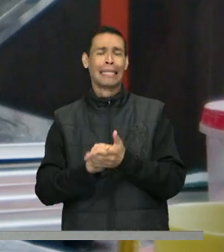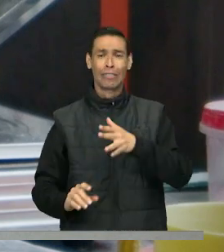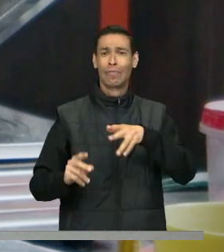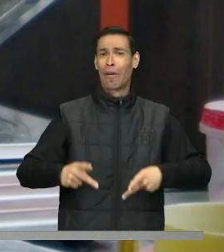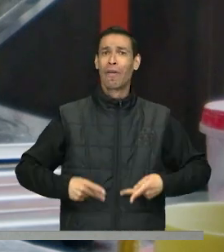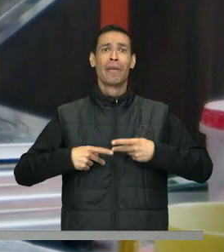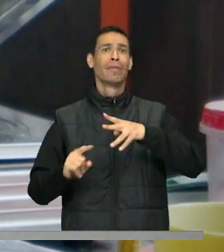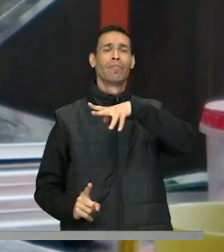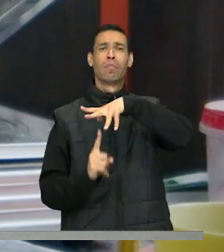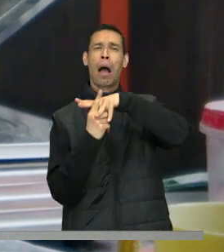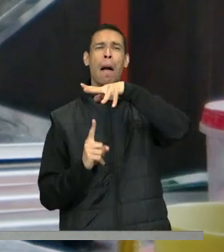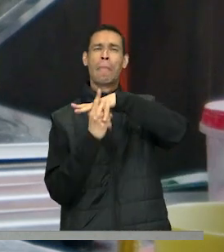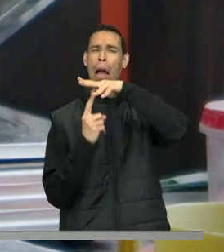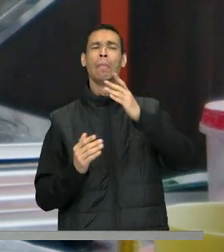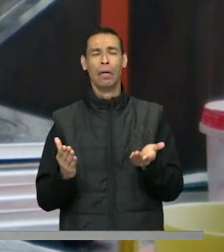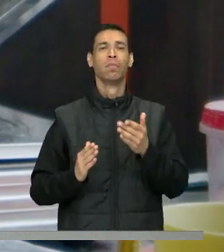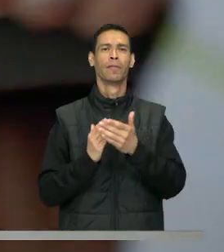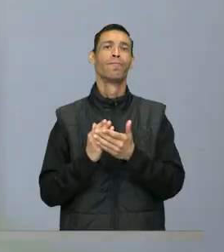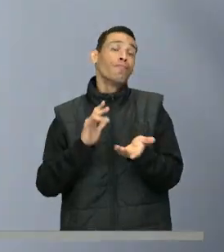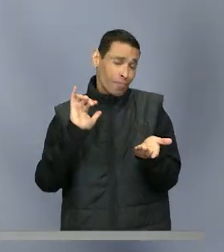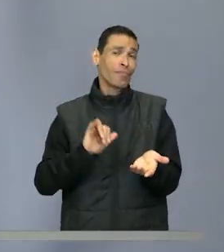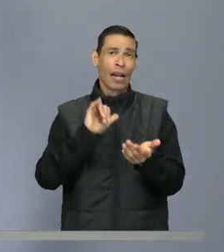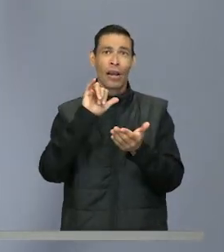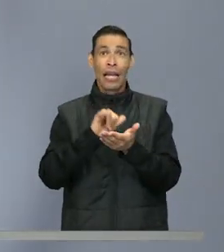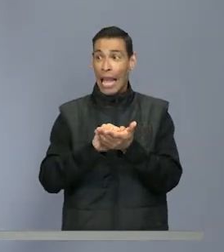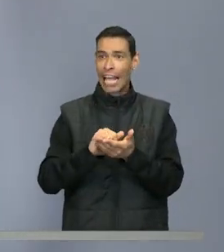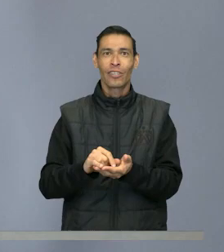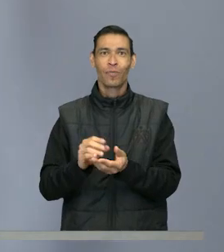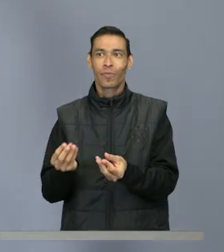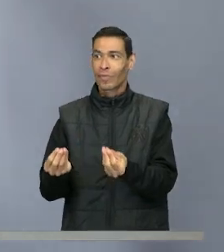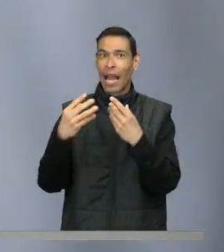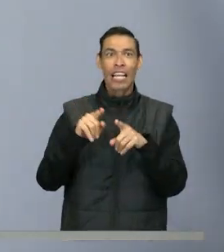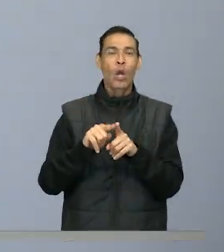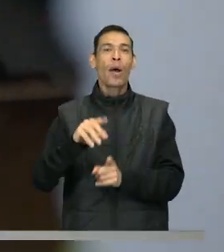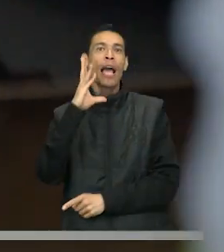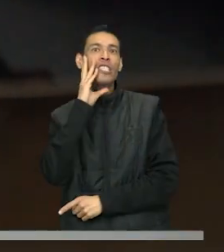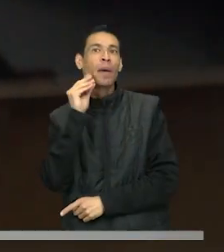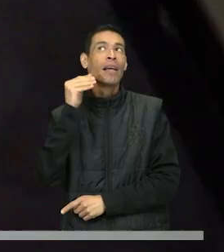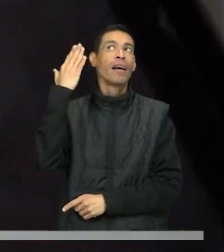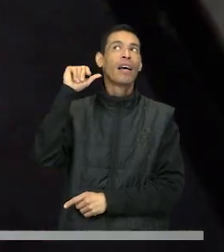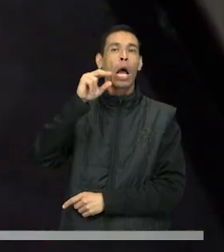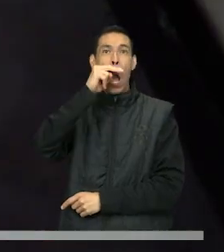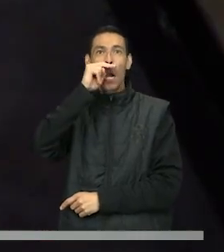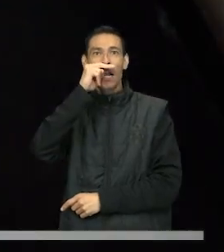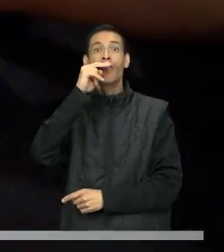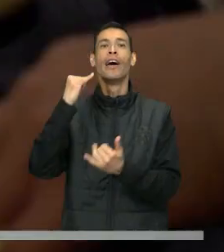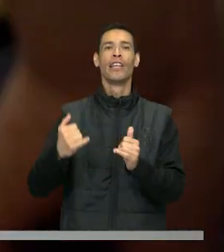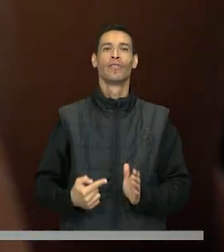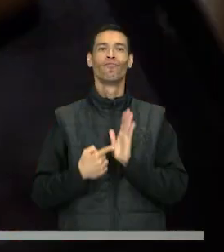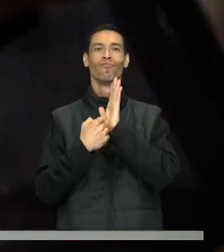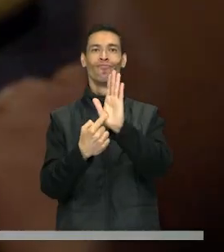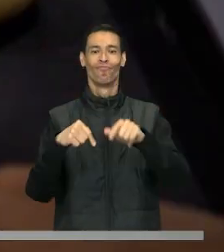presentan. Pero es eso. Y de esas experiencias que se han adquirido de cuando niño son las que se reflejan hoy en